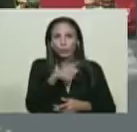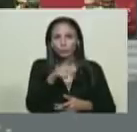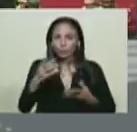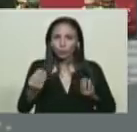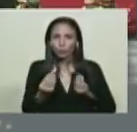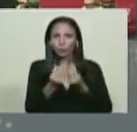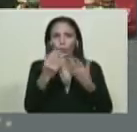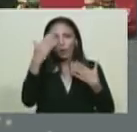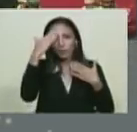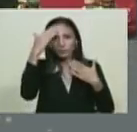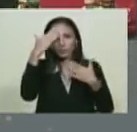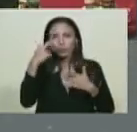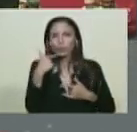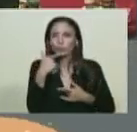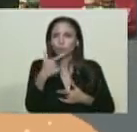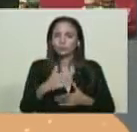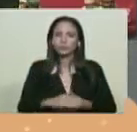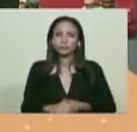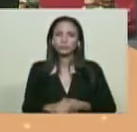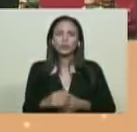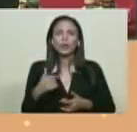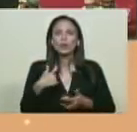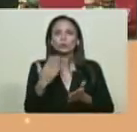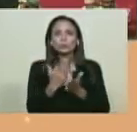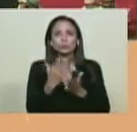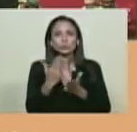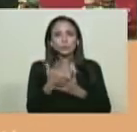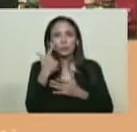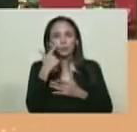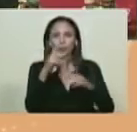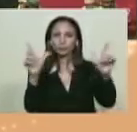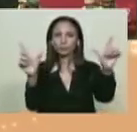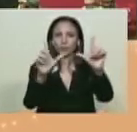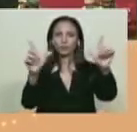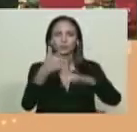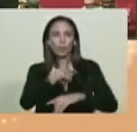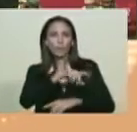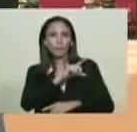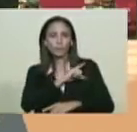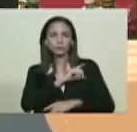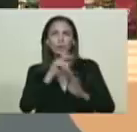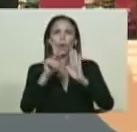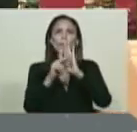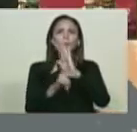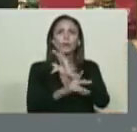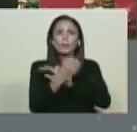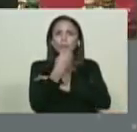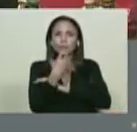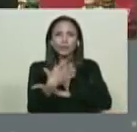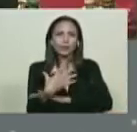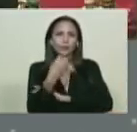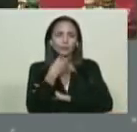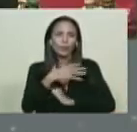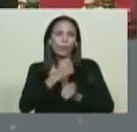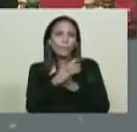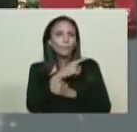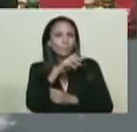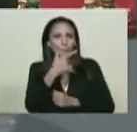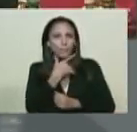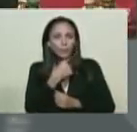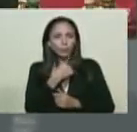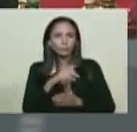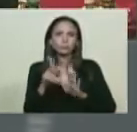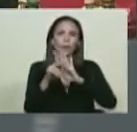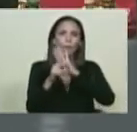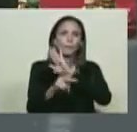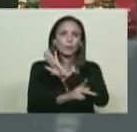saludo. Yo siempre veo en la televisión española un programa muy bueno. El programa se